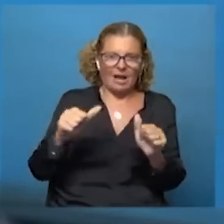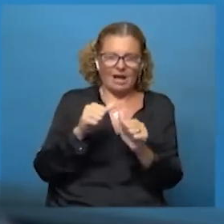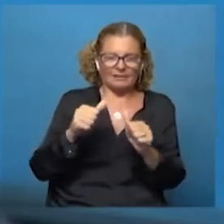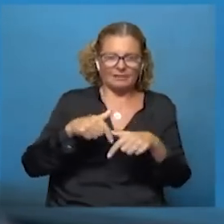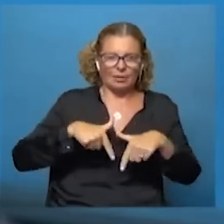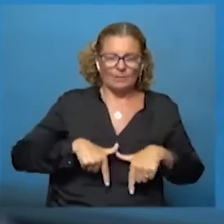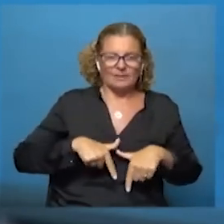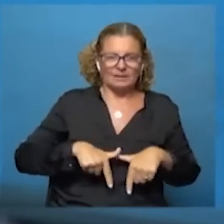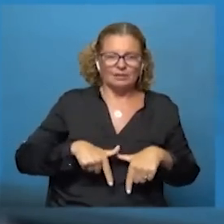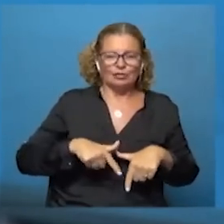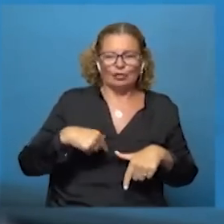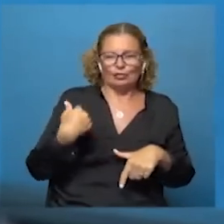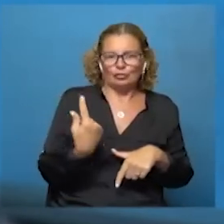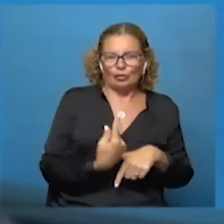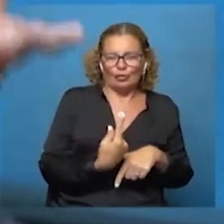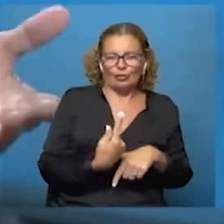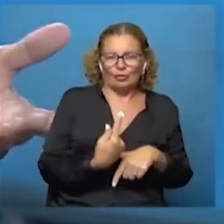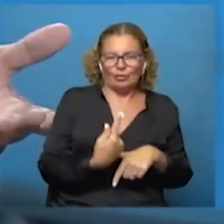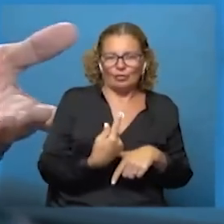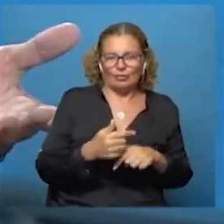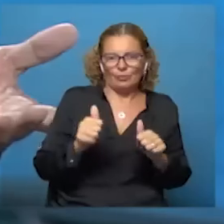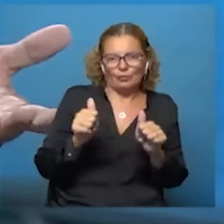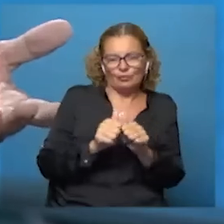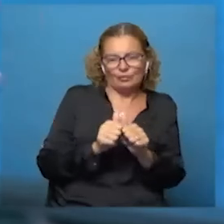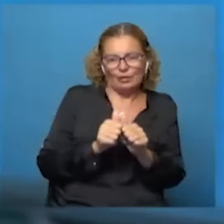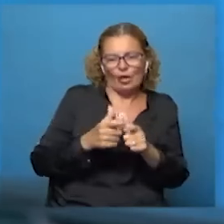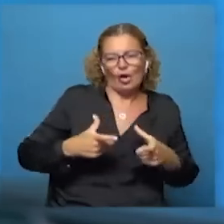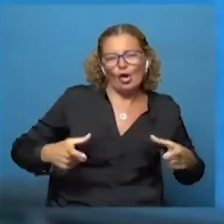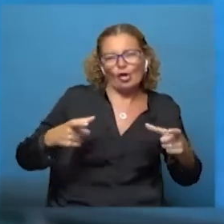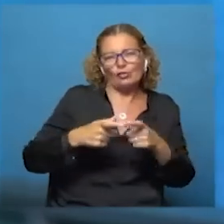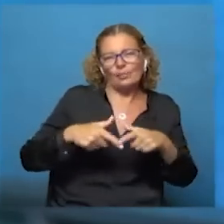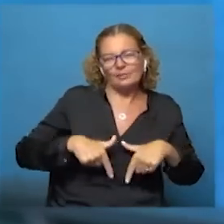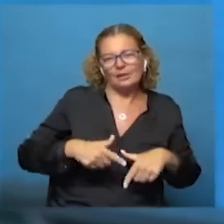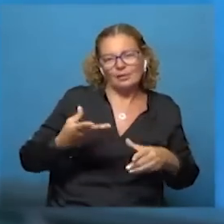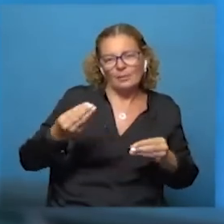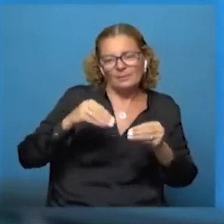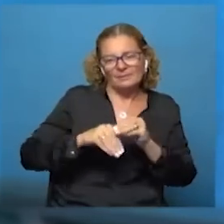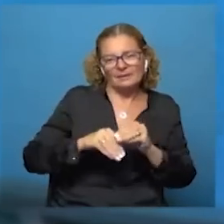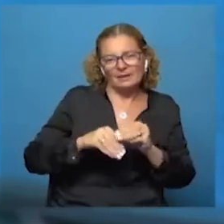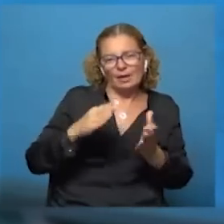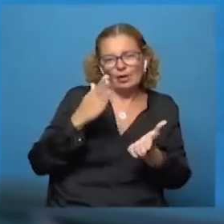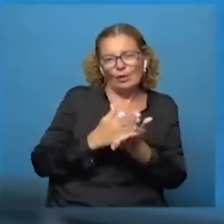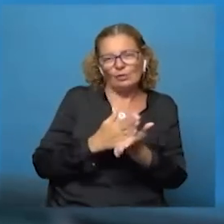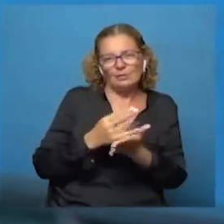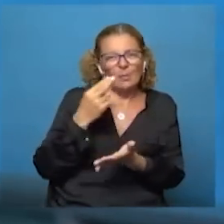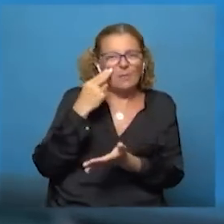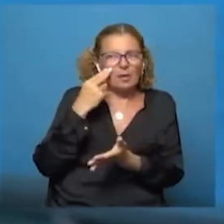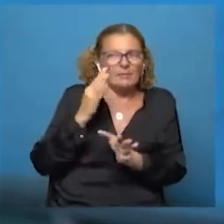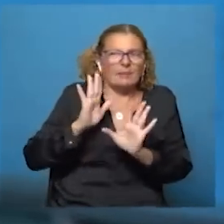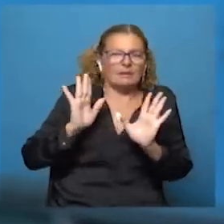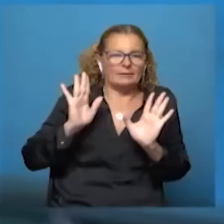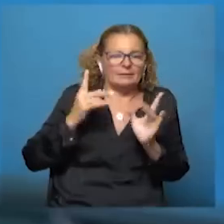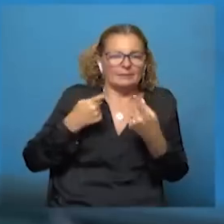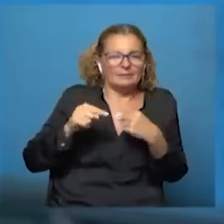el ministro de turno con los ministros del área o en consejo de ministros y ahí después nos meteríamos en el tema de los últimos líos pero